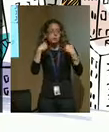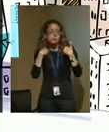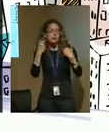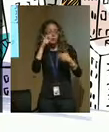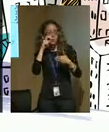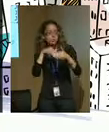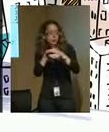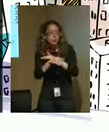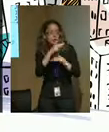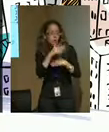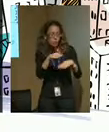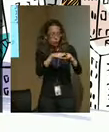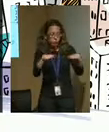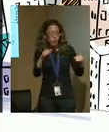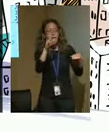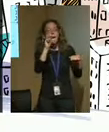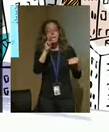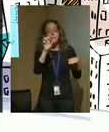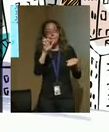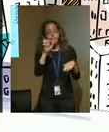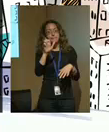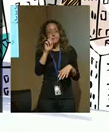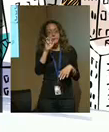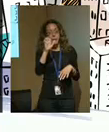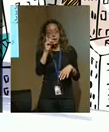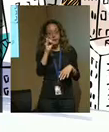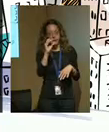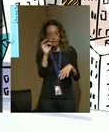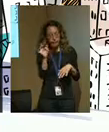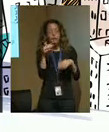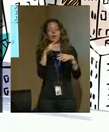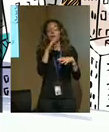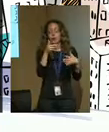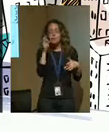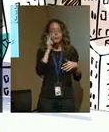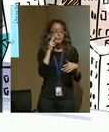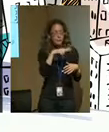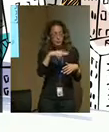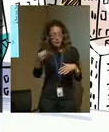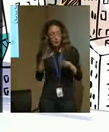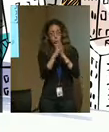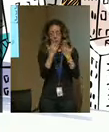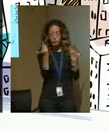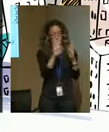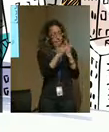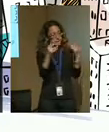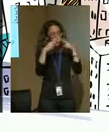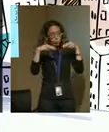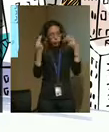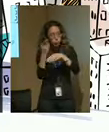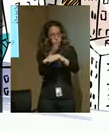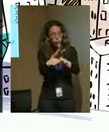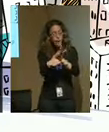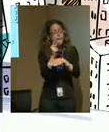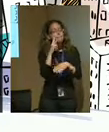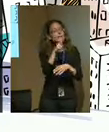stand de Predif en el que podéis visitar todas las publicaciones que han realizado Predif a lo largo de estos años, en el que